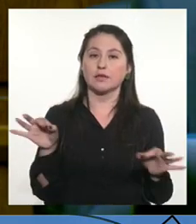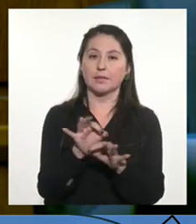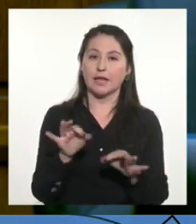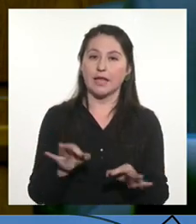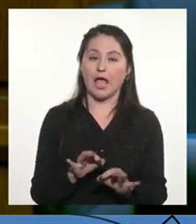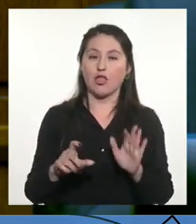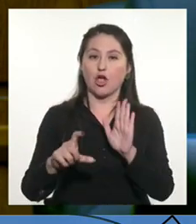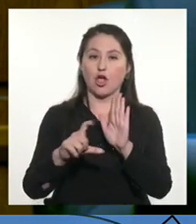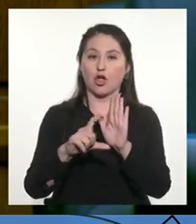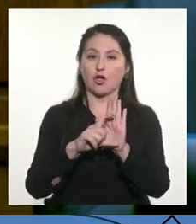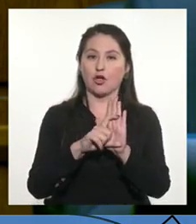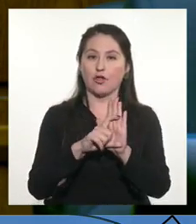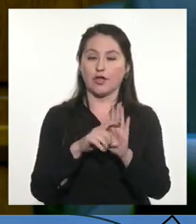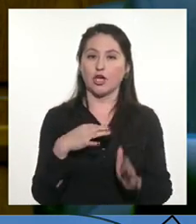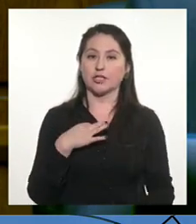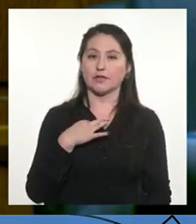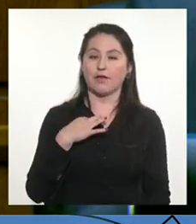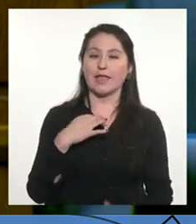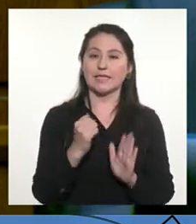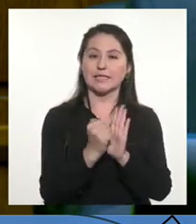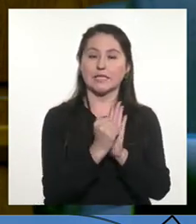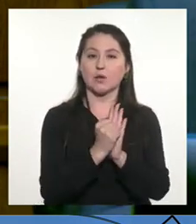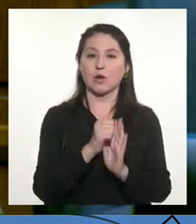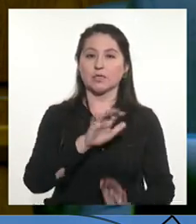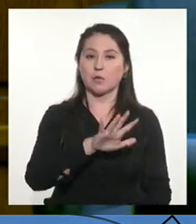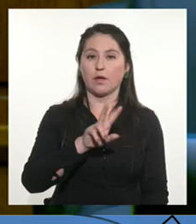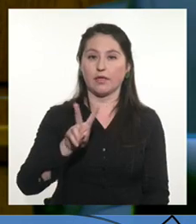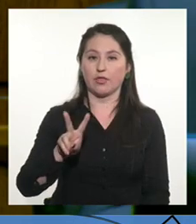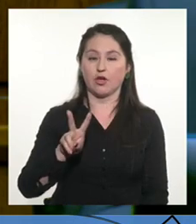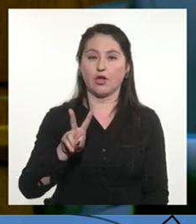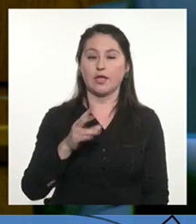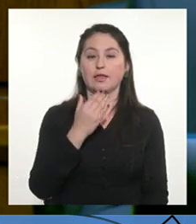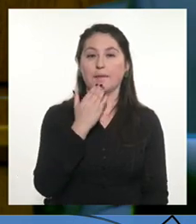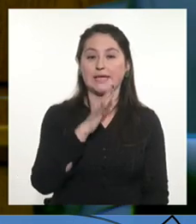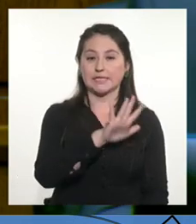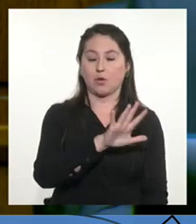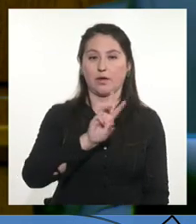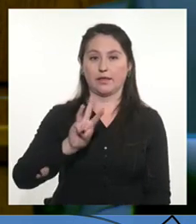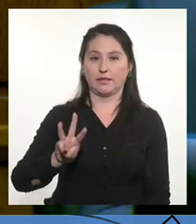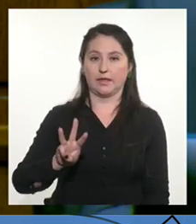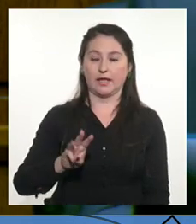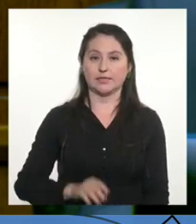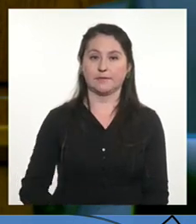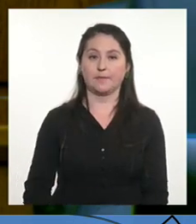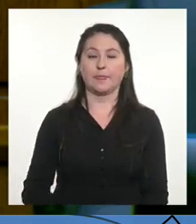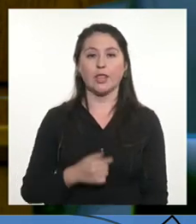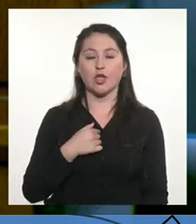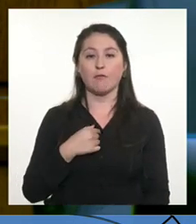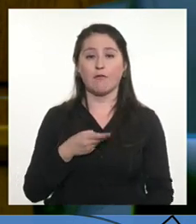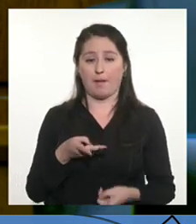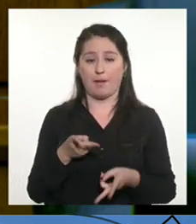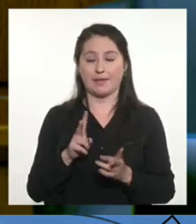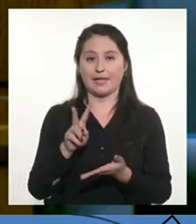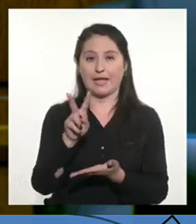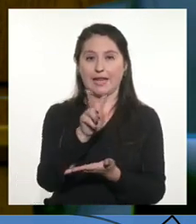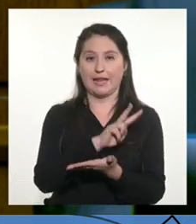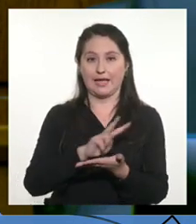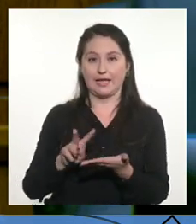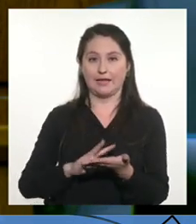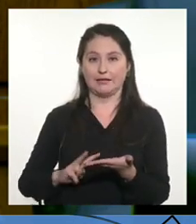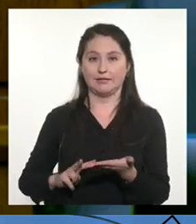particularmente en los artículos 52 y 53 que me voy a permitir leer porque yo